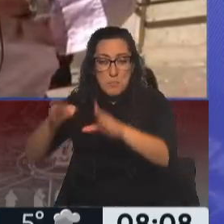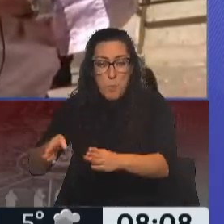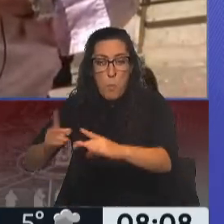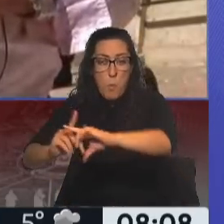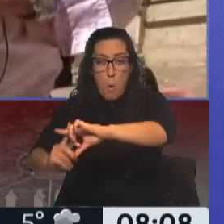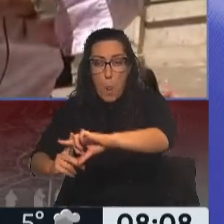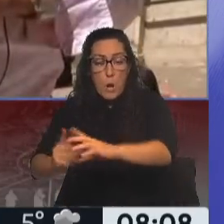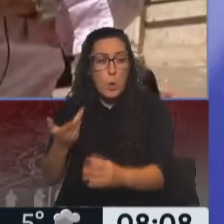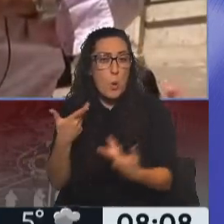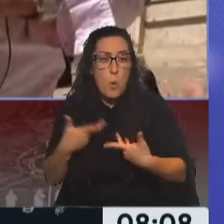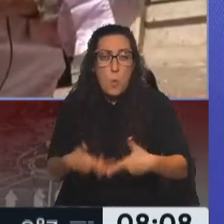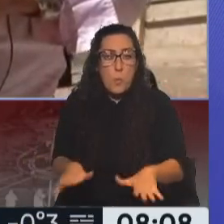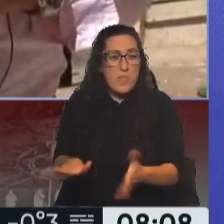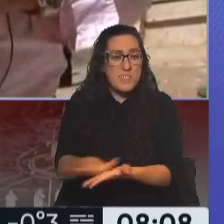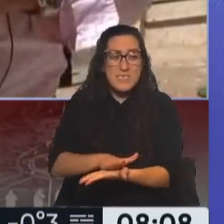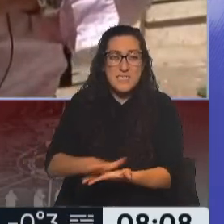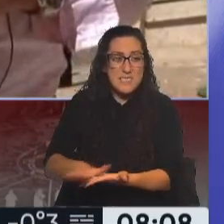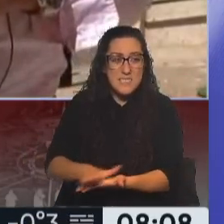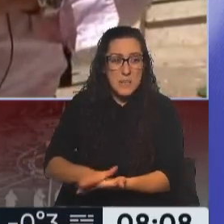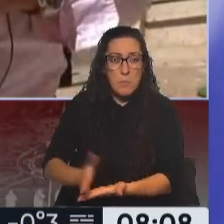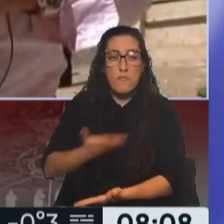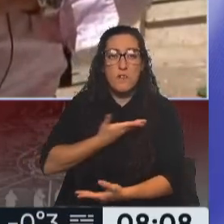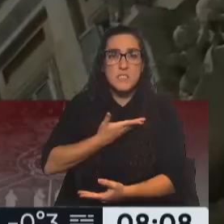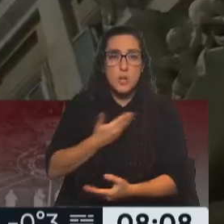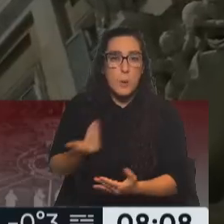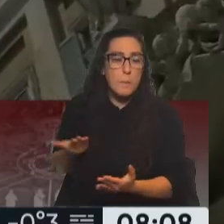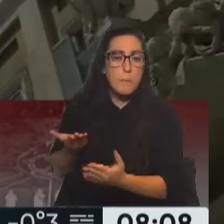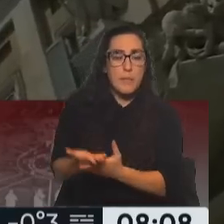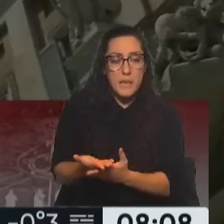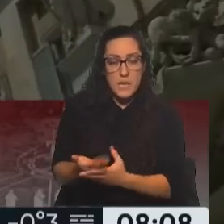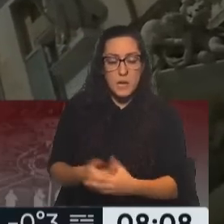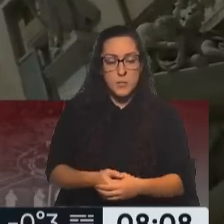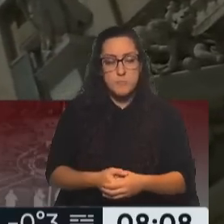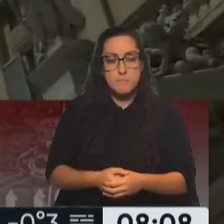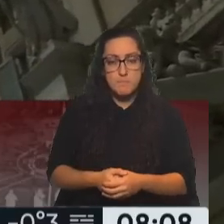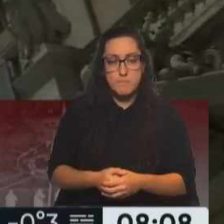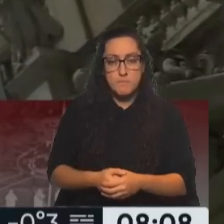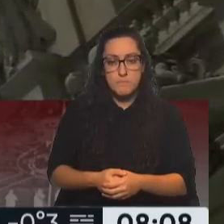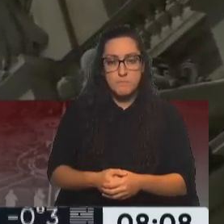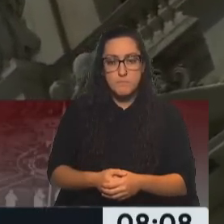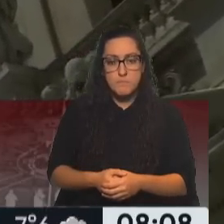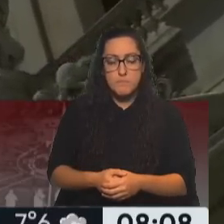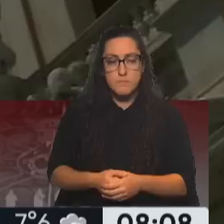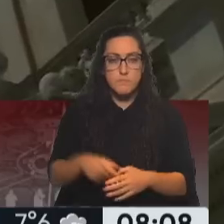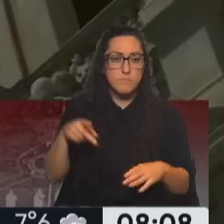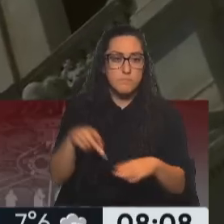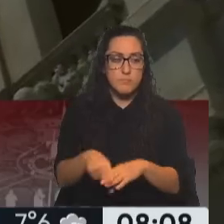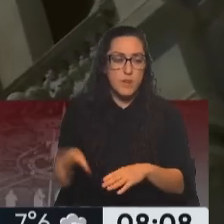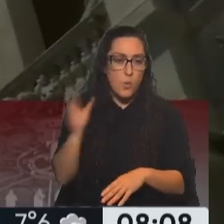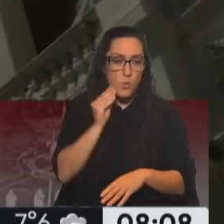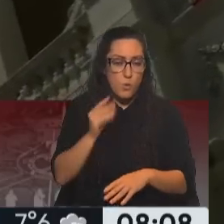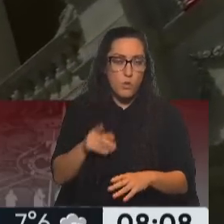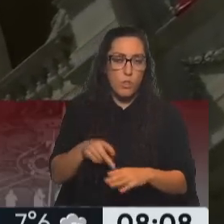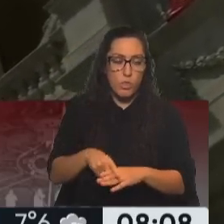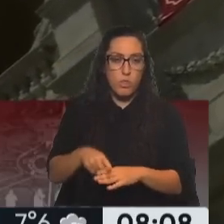simple como él mismo pidió que fuera, con la inscripción de Franciscus. Son personas